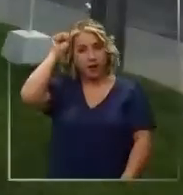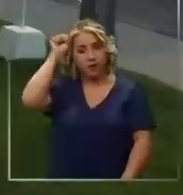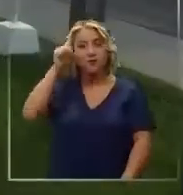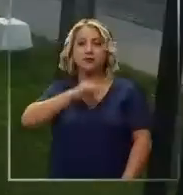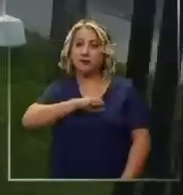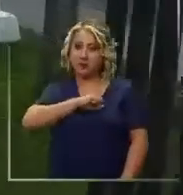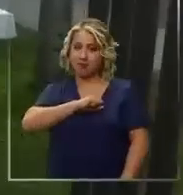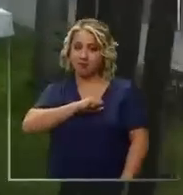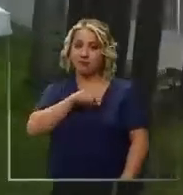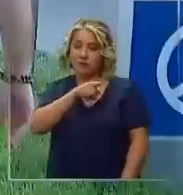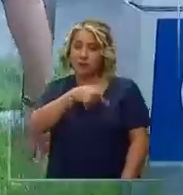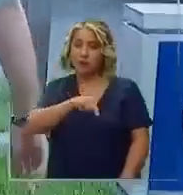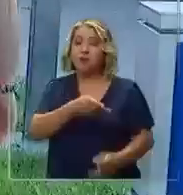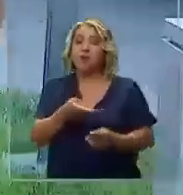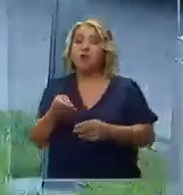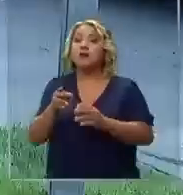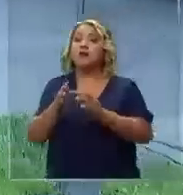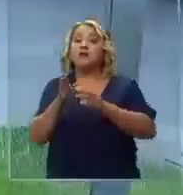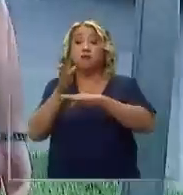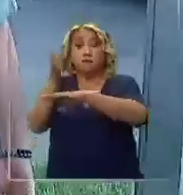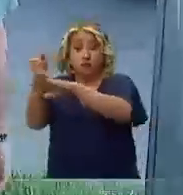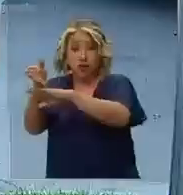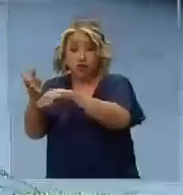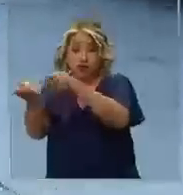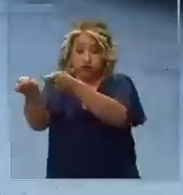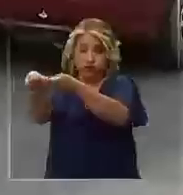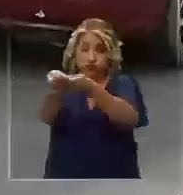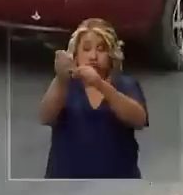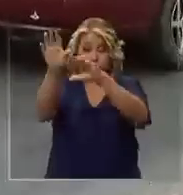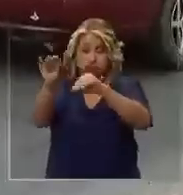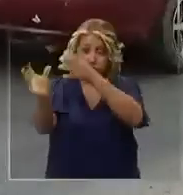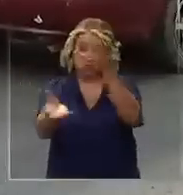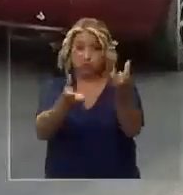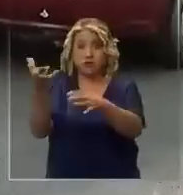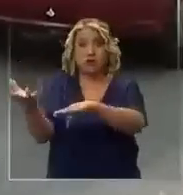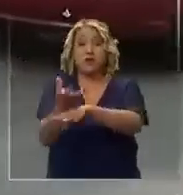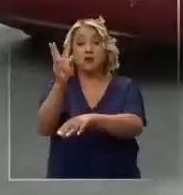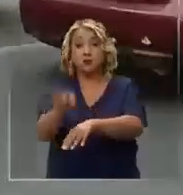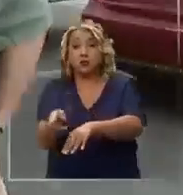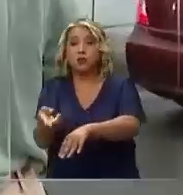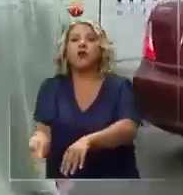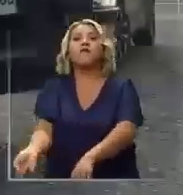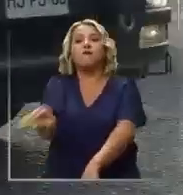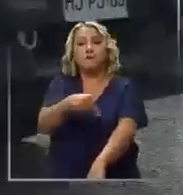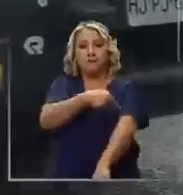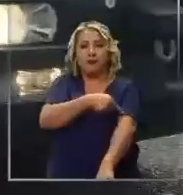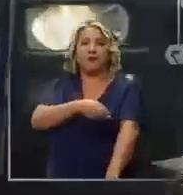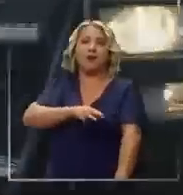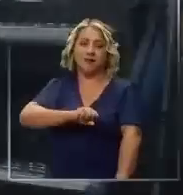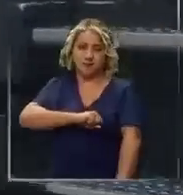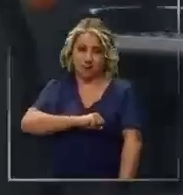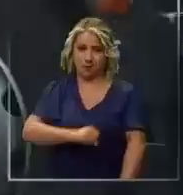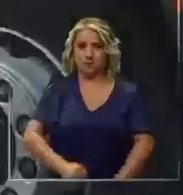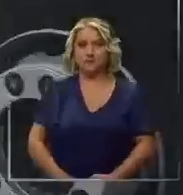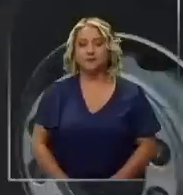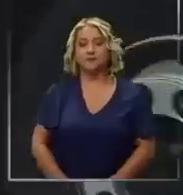de Santiago, que vuelven luego de sus intensos trabajos en los incendios del sur.